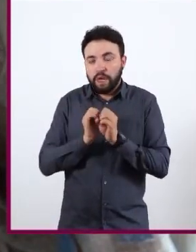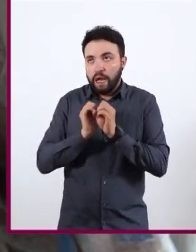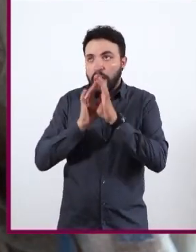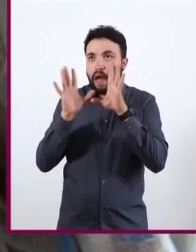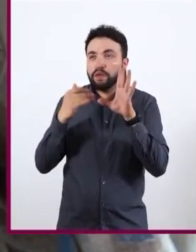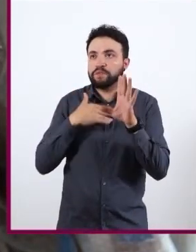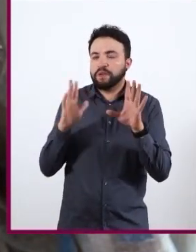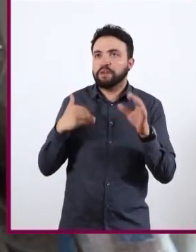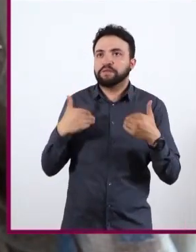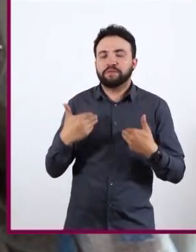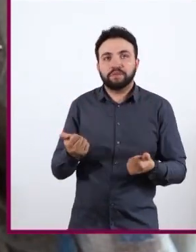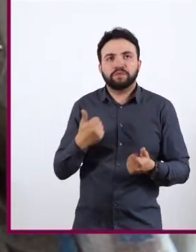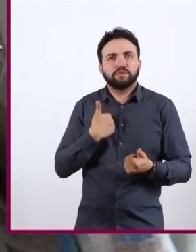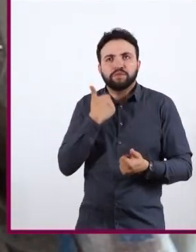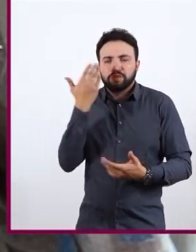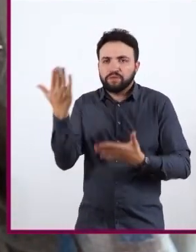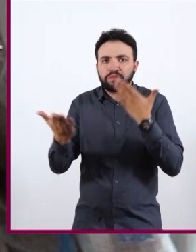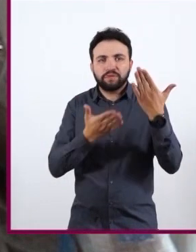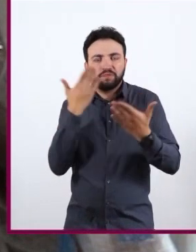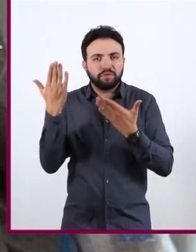algo relacionado con las artes,